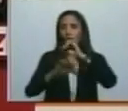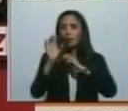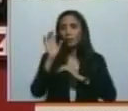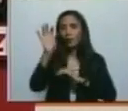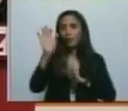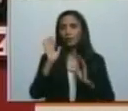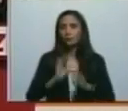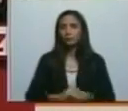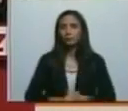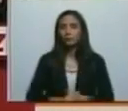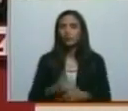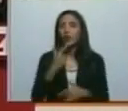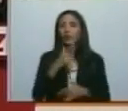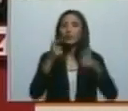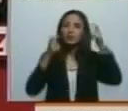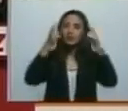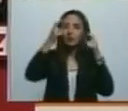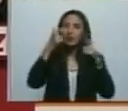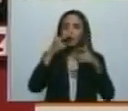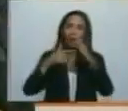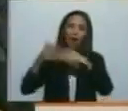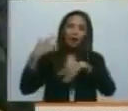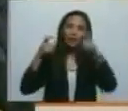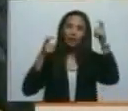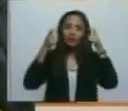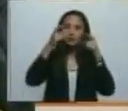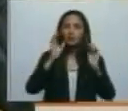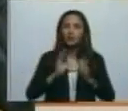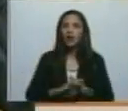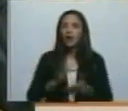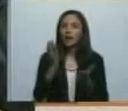Como dice el comandante Chávez, nosotros somos pro patria, pues.